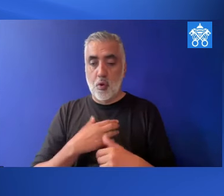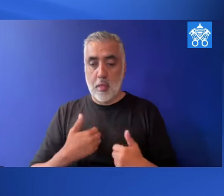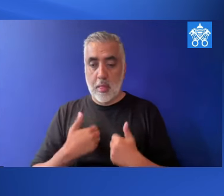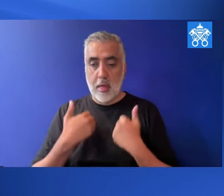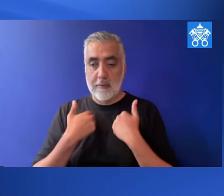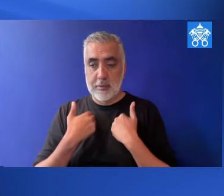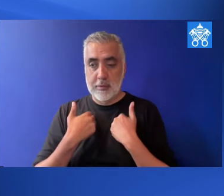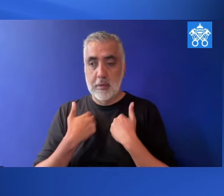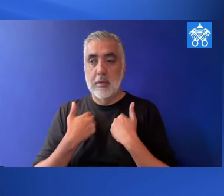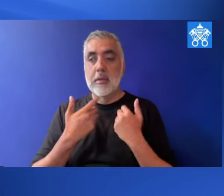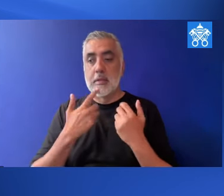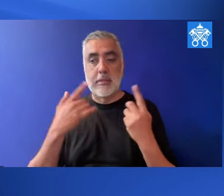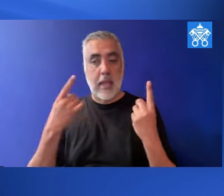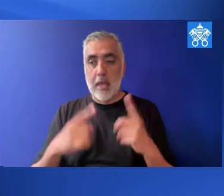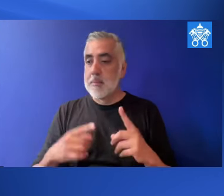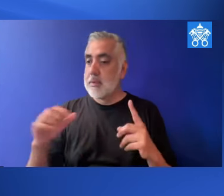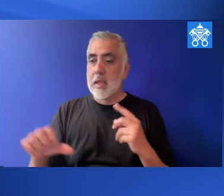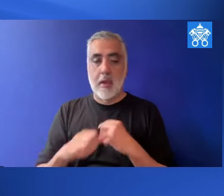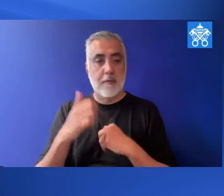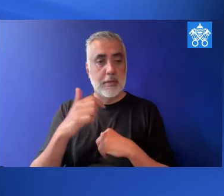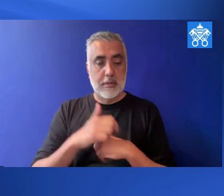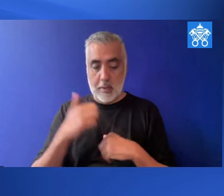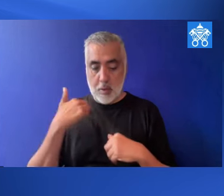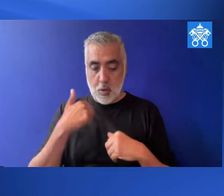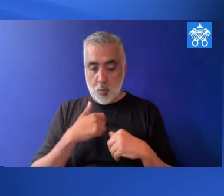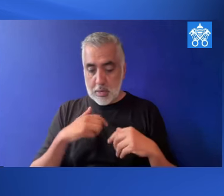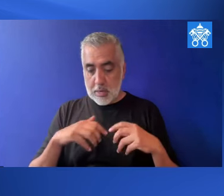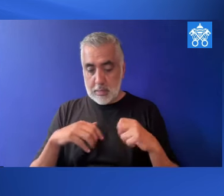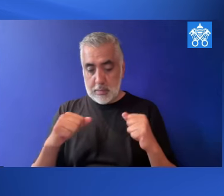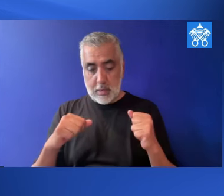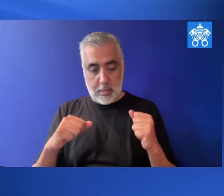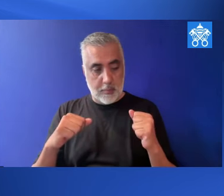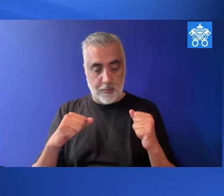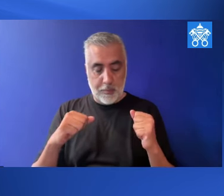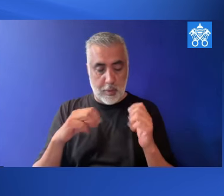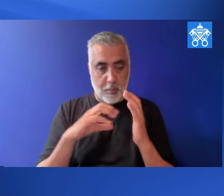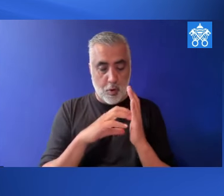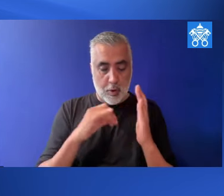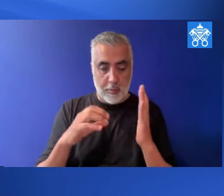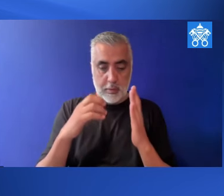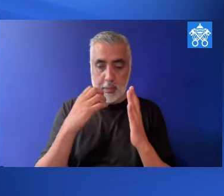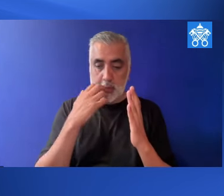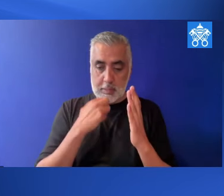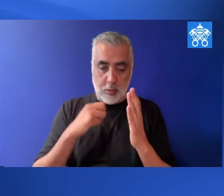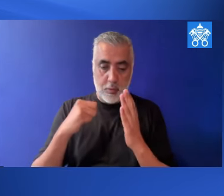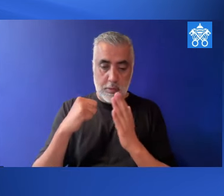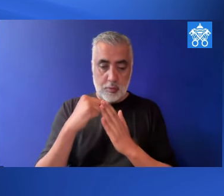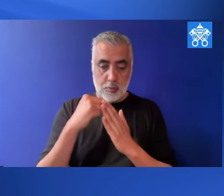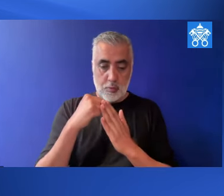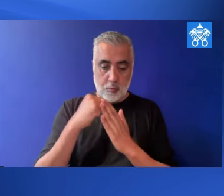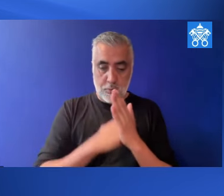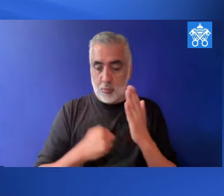esto sucede cada vez que tomamos un fragmento de la Sagrada Escritura para tener un momento de